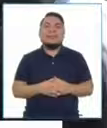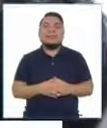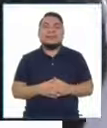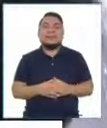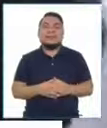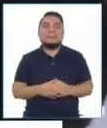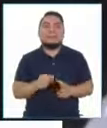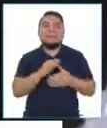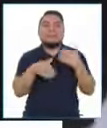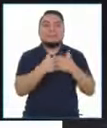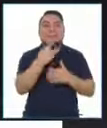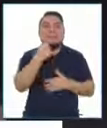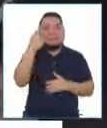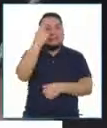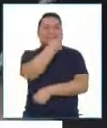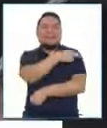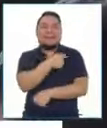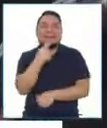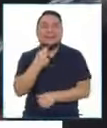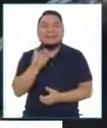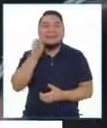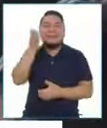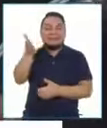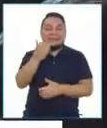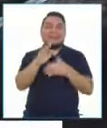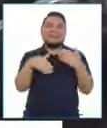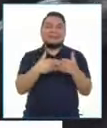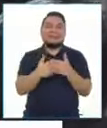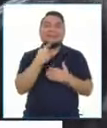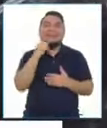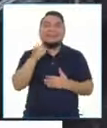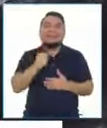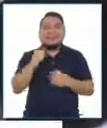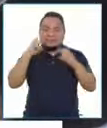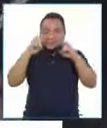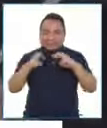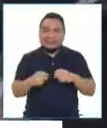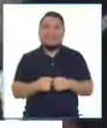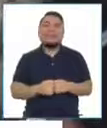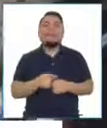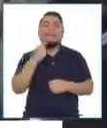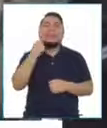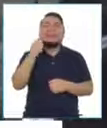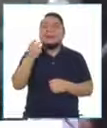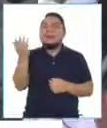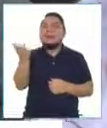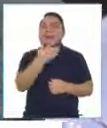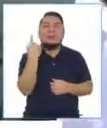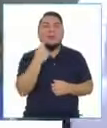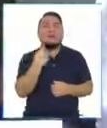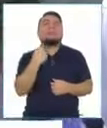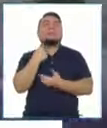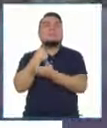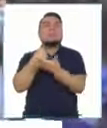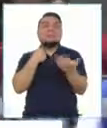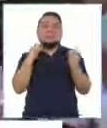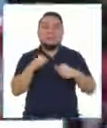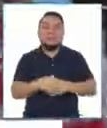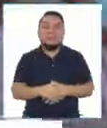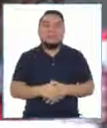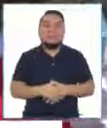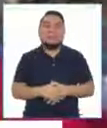la respuesta hospitalaria ante creciente número de casos. Y es que Abancay es la zona más afectada de la región